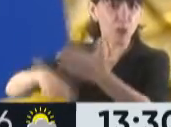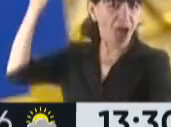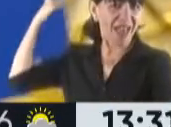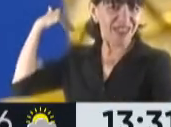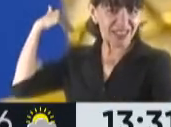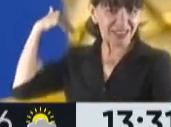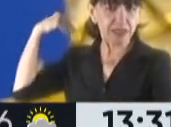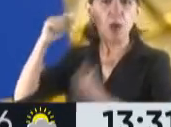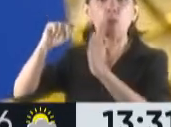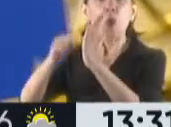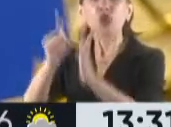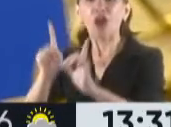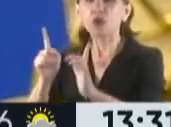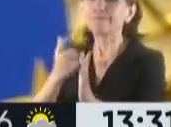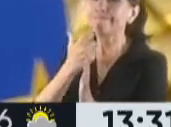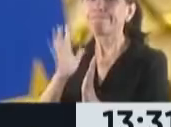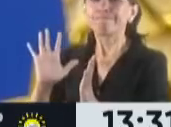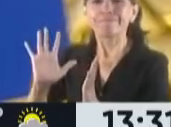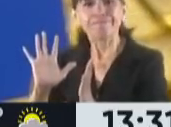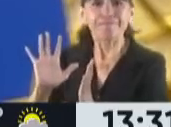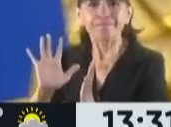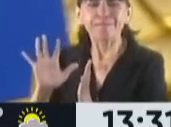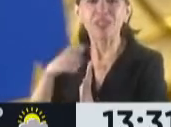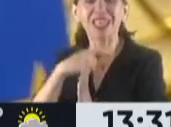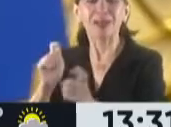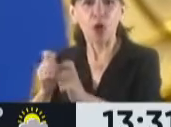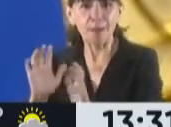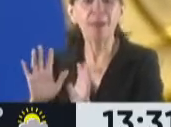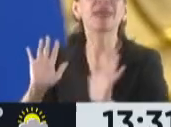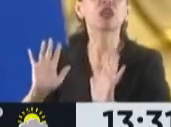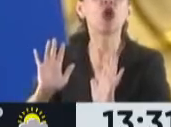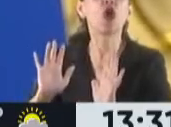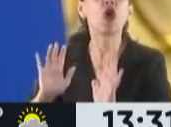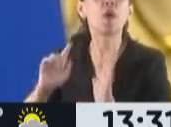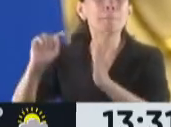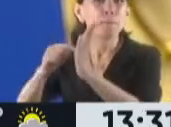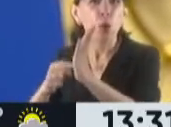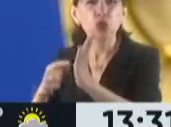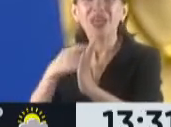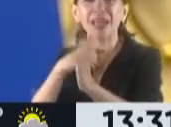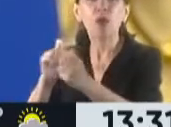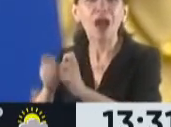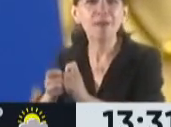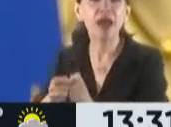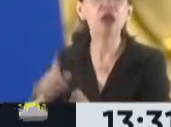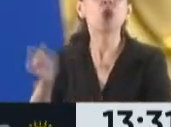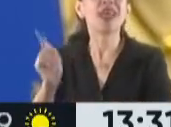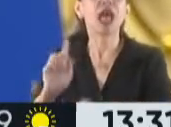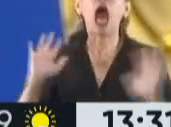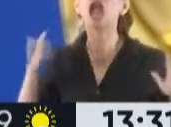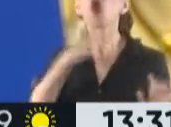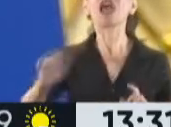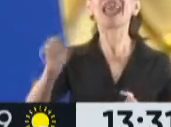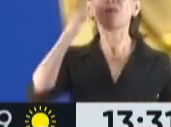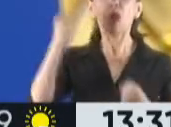hicimos públicas. Esas observaciones no quieren decir que nosotros no estemos interesados en tener un acuerdo con la Unión